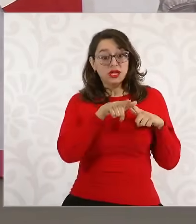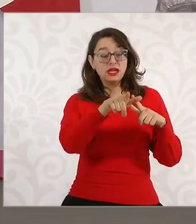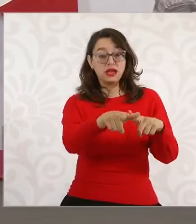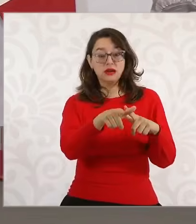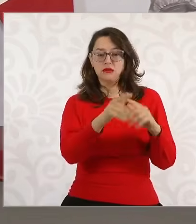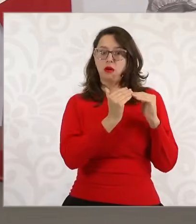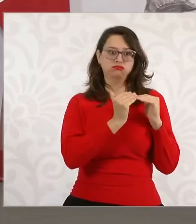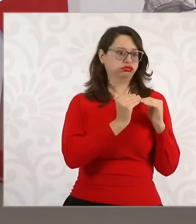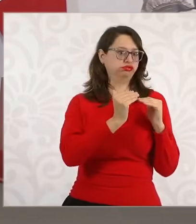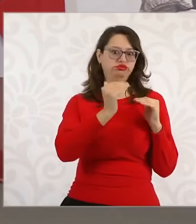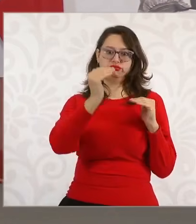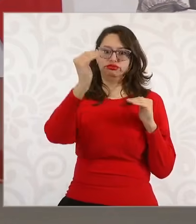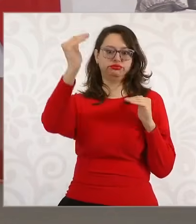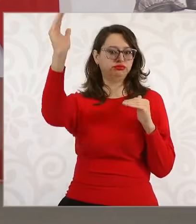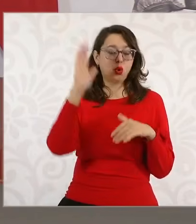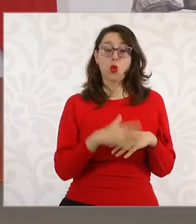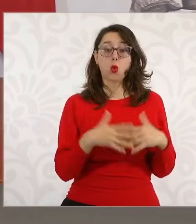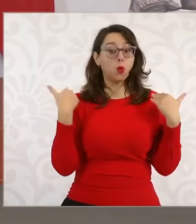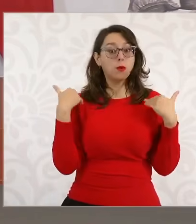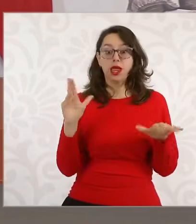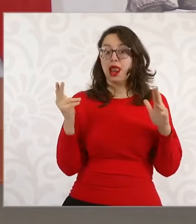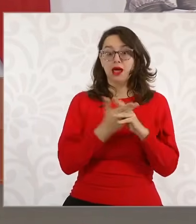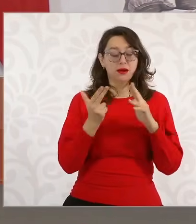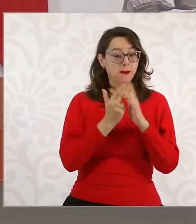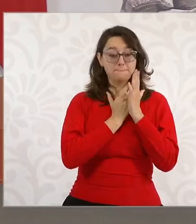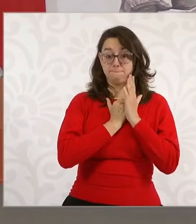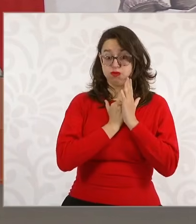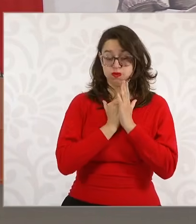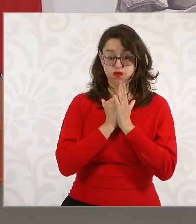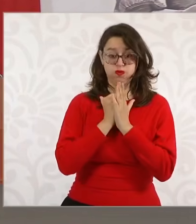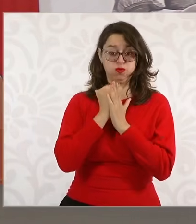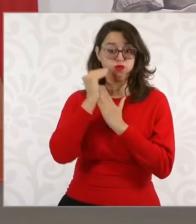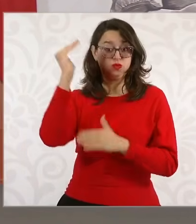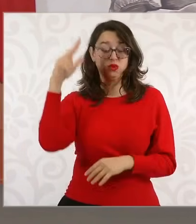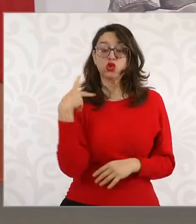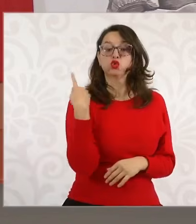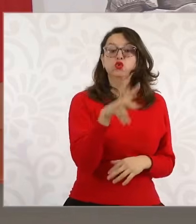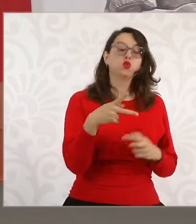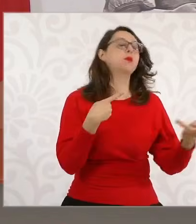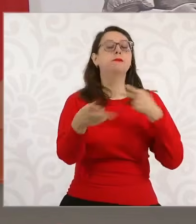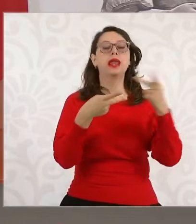es crecimiento, porque es una estrategia fallida,